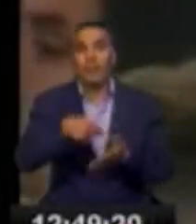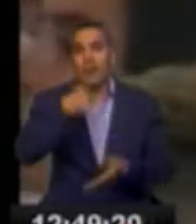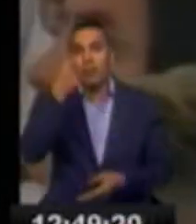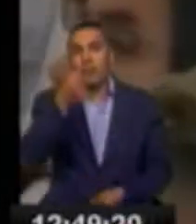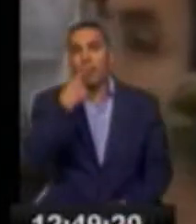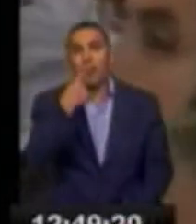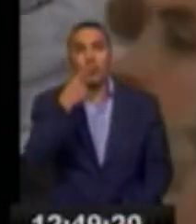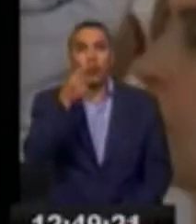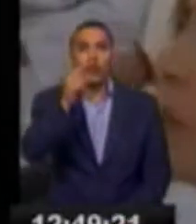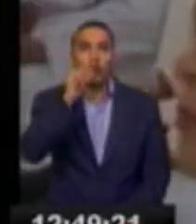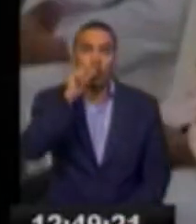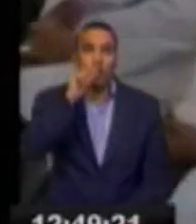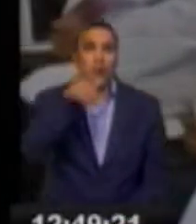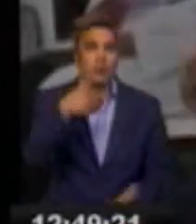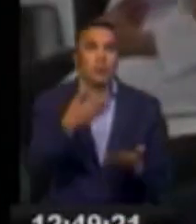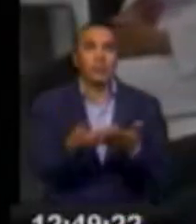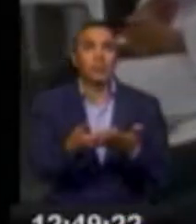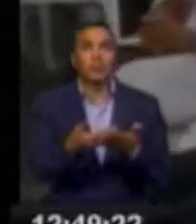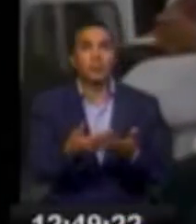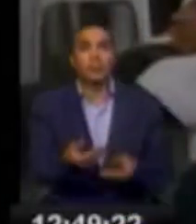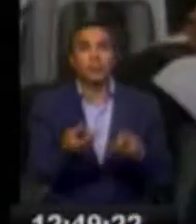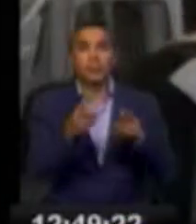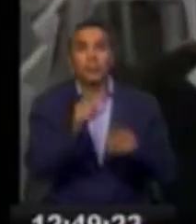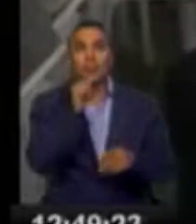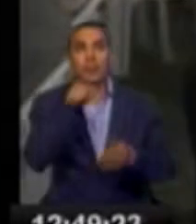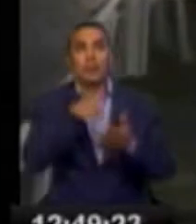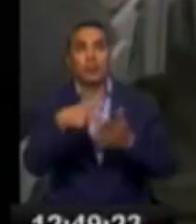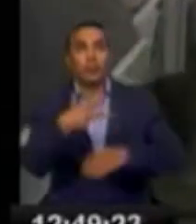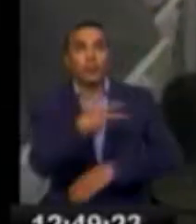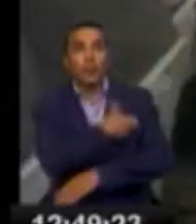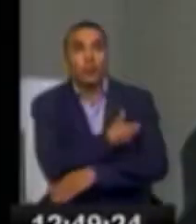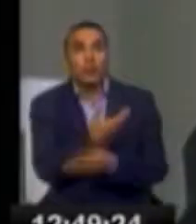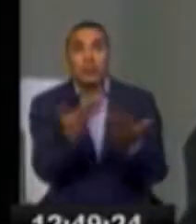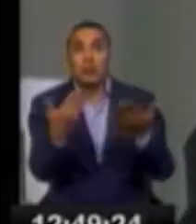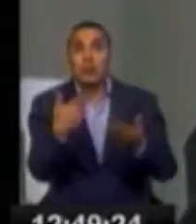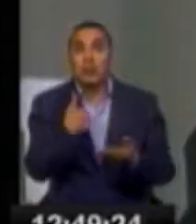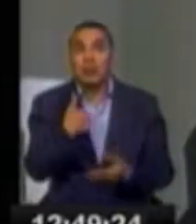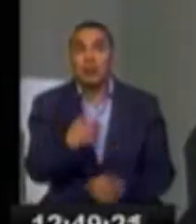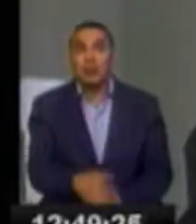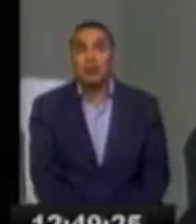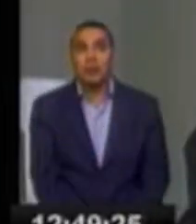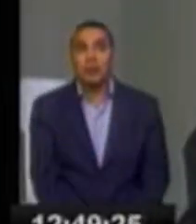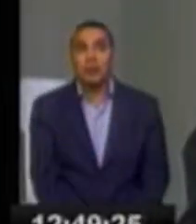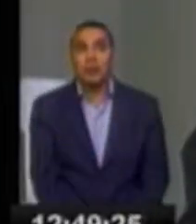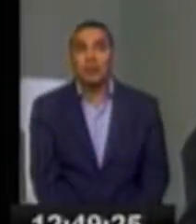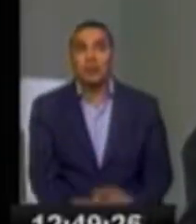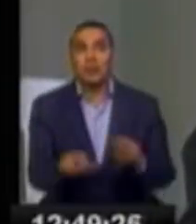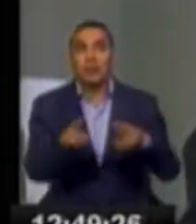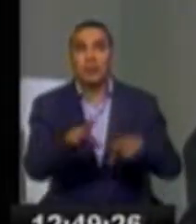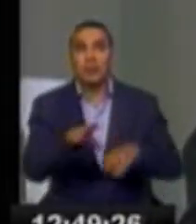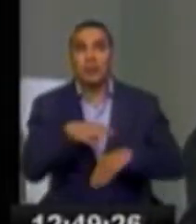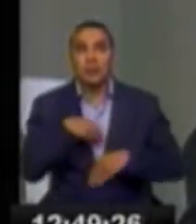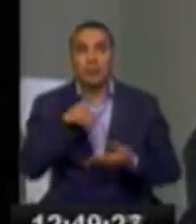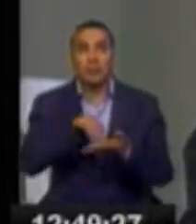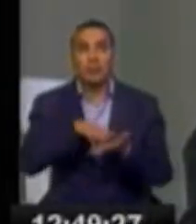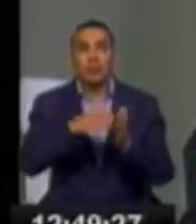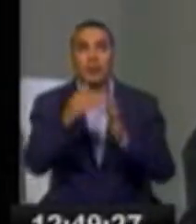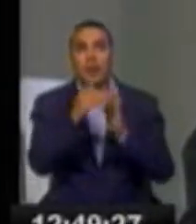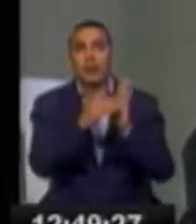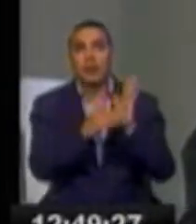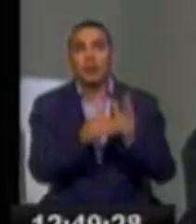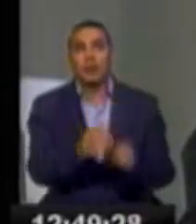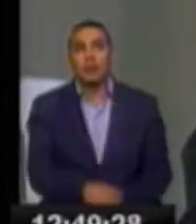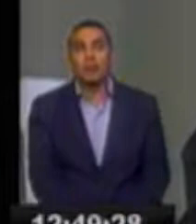píldoras, gotas, comprimidos. Entiendo que acá faltan las inyecciones, no sé si es que tengan aceptadas e incluidas en esta lista. Y